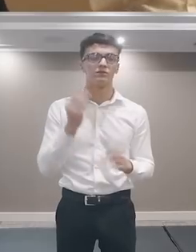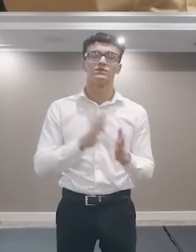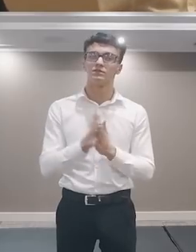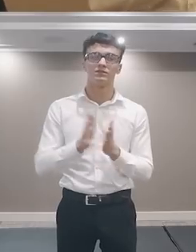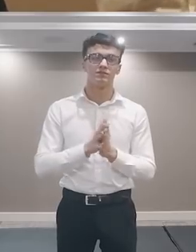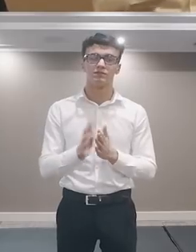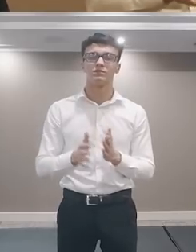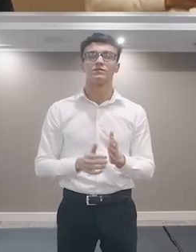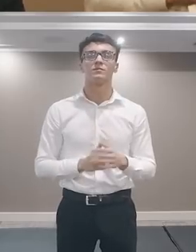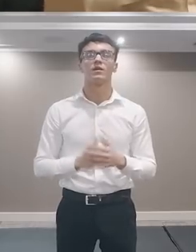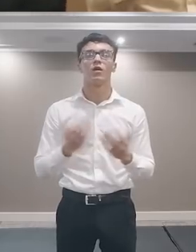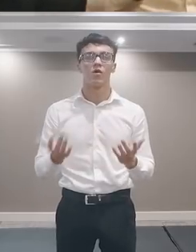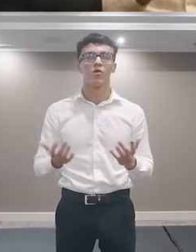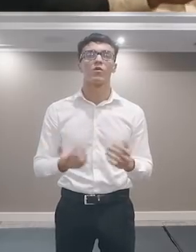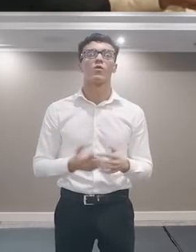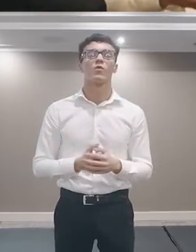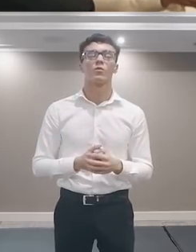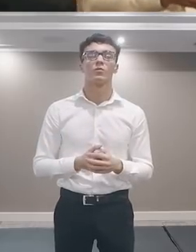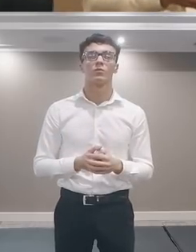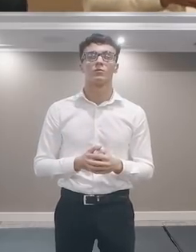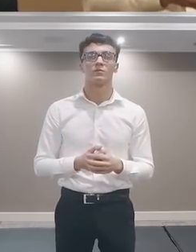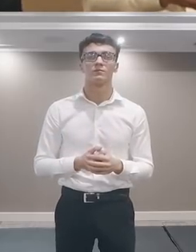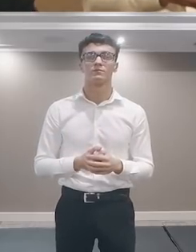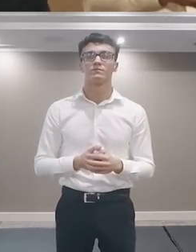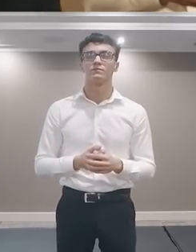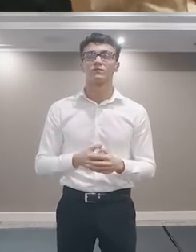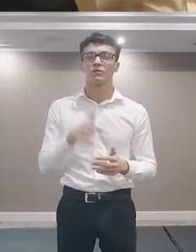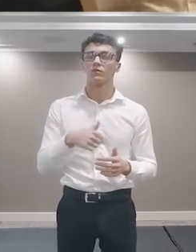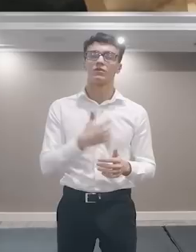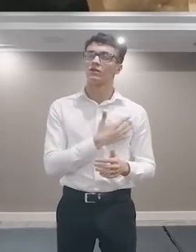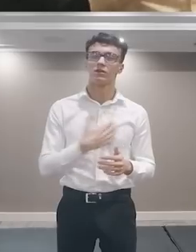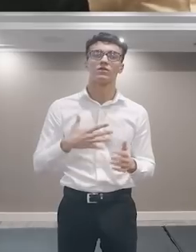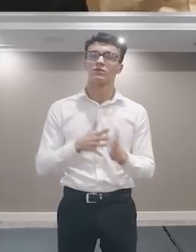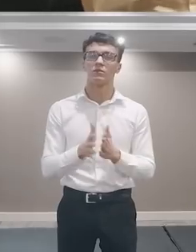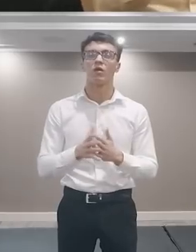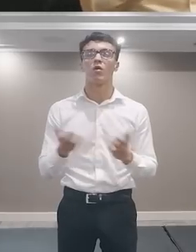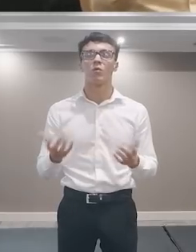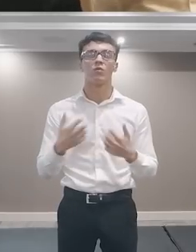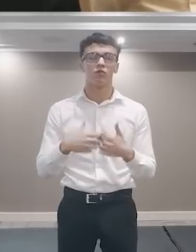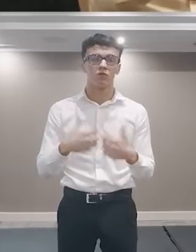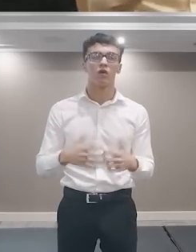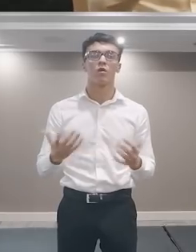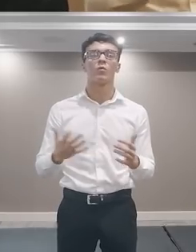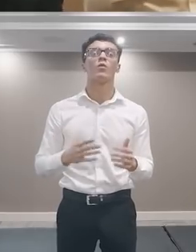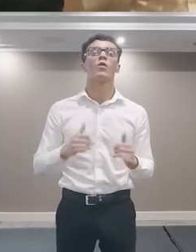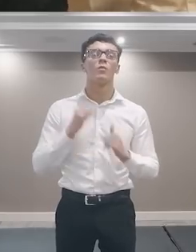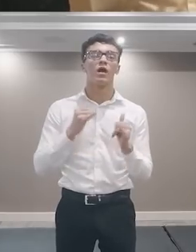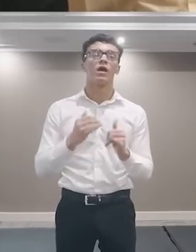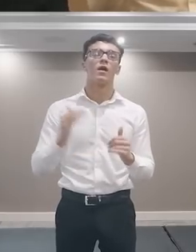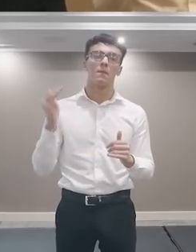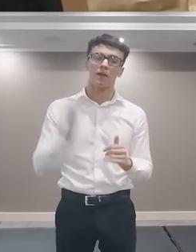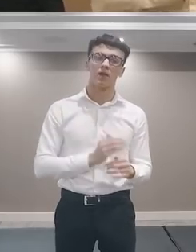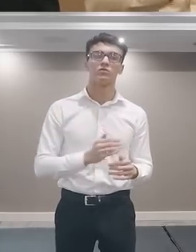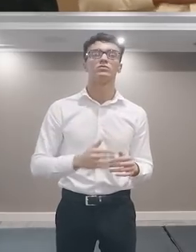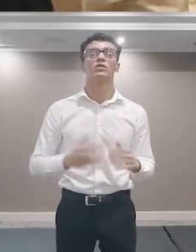membresía del club nuestra labor es simplemente que entendáis cómo funciona que entendáis cómo viajar por menos que entendáis como podéis